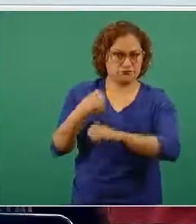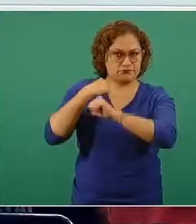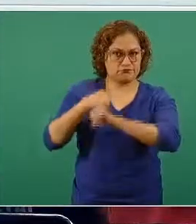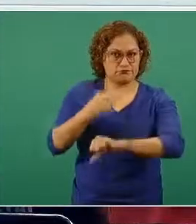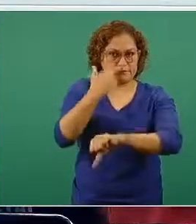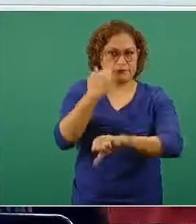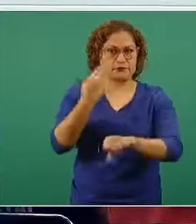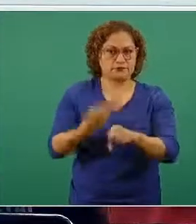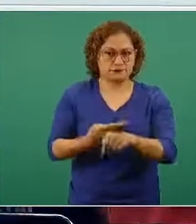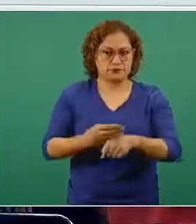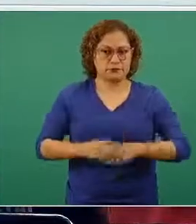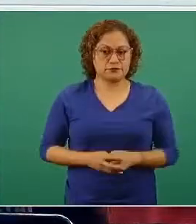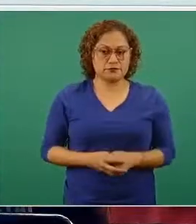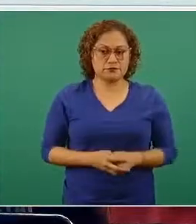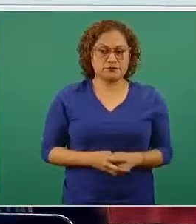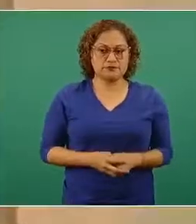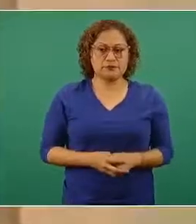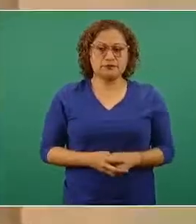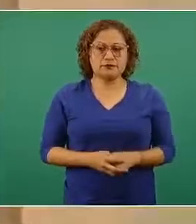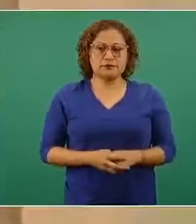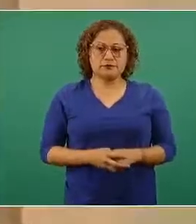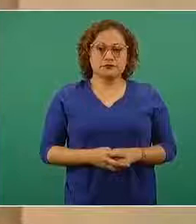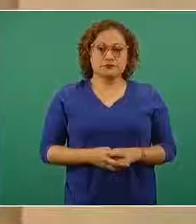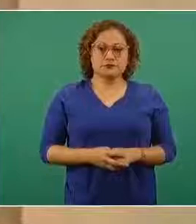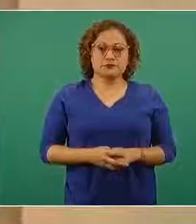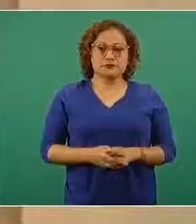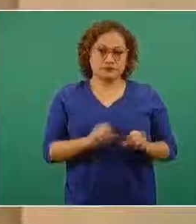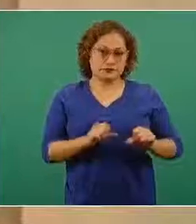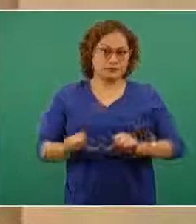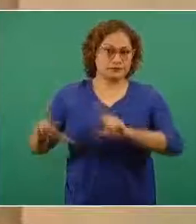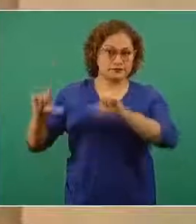entidades federativas. Si me pasas la siguiente, por favor.